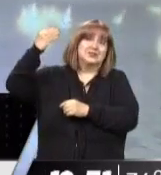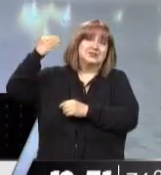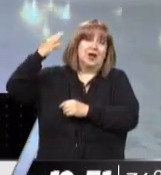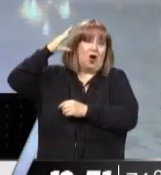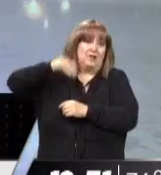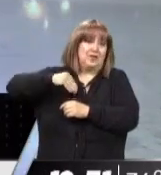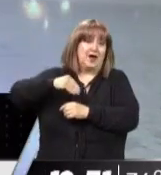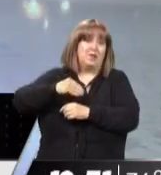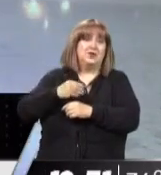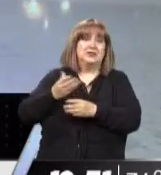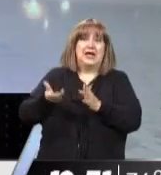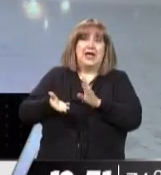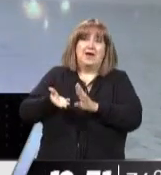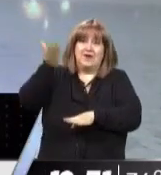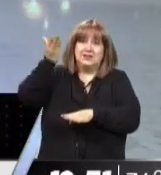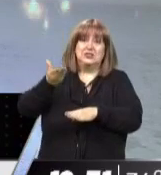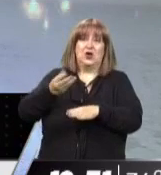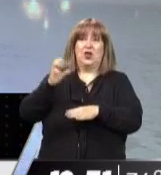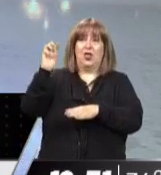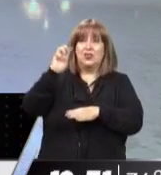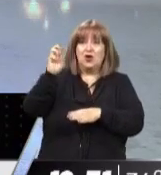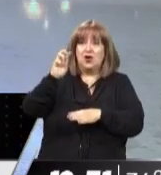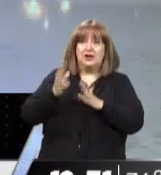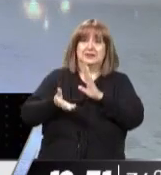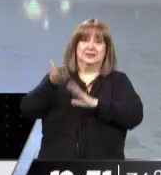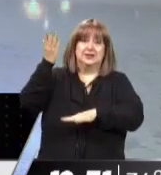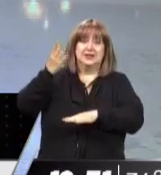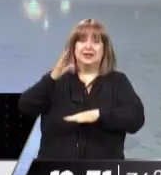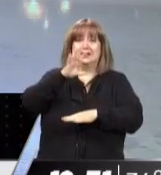Una inflación imparable, un dólar por las nubes,